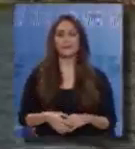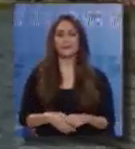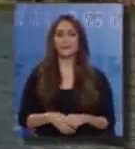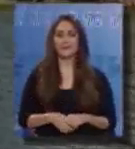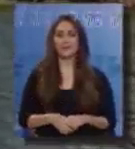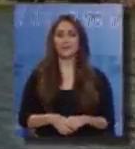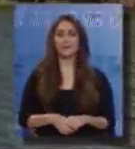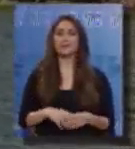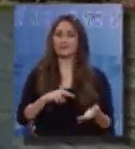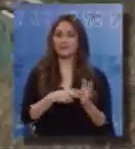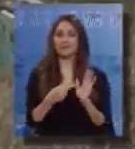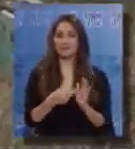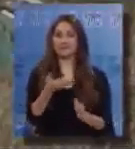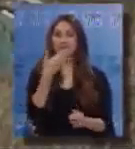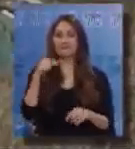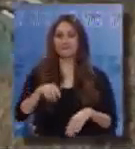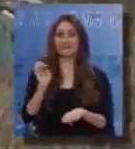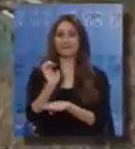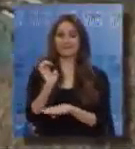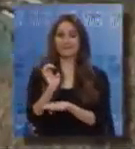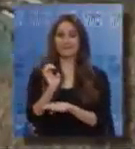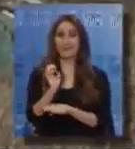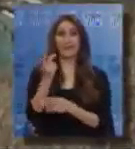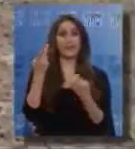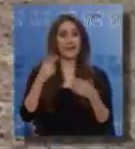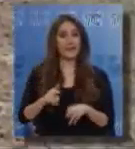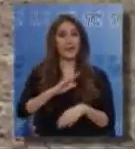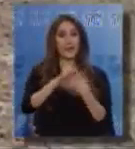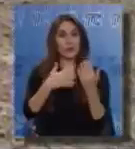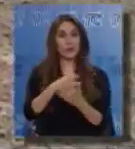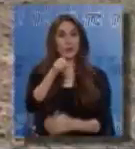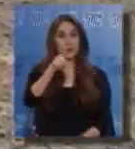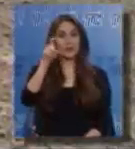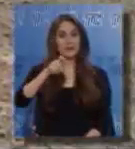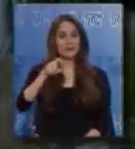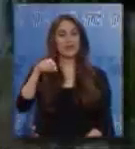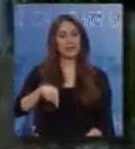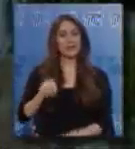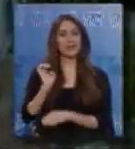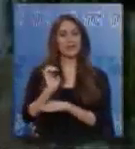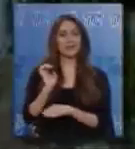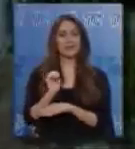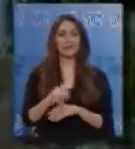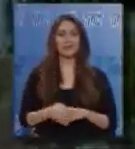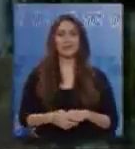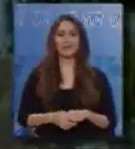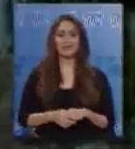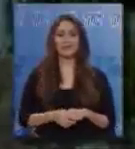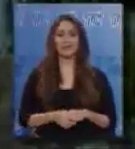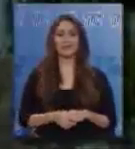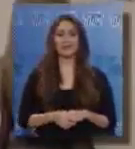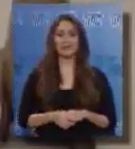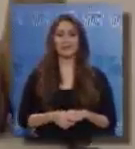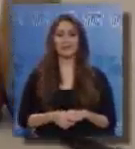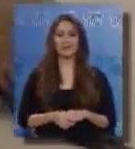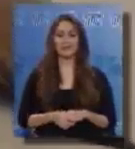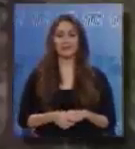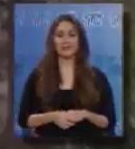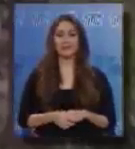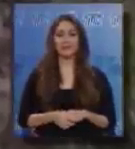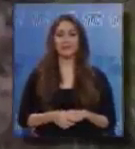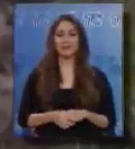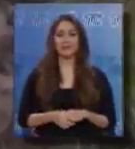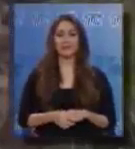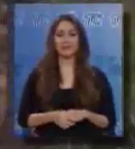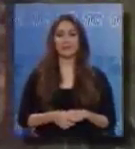Esta es una muestra de lo que tiene el país. Así que todo lo que necesitas es Ecuador. Alcibiades Onofre, TC Televisión.